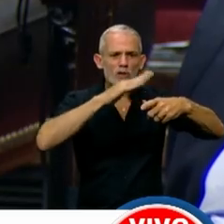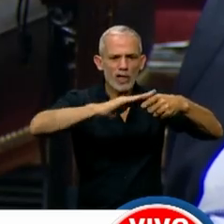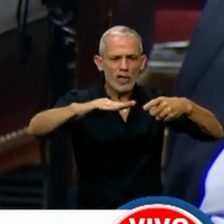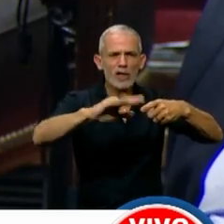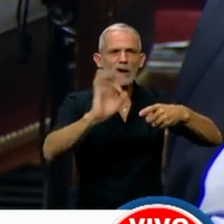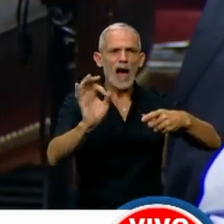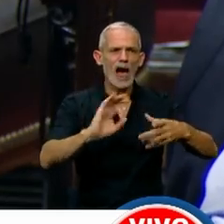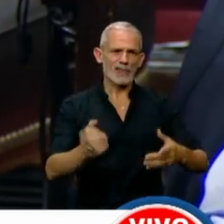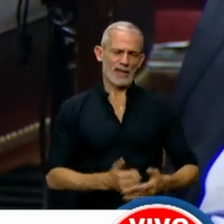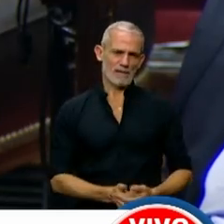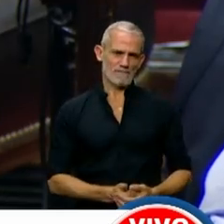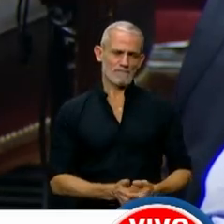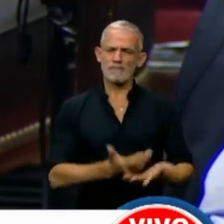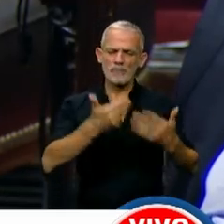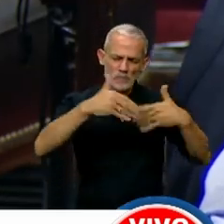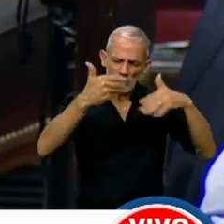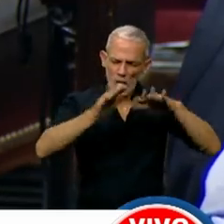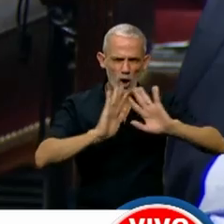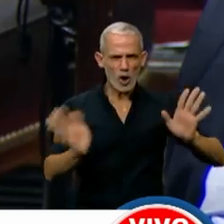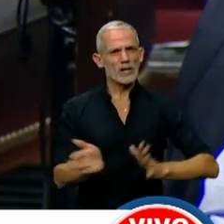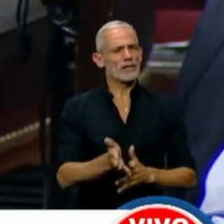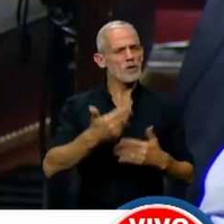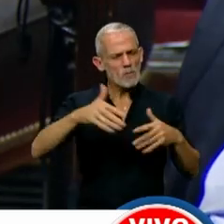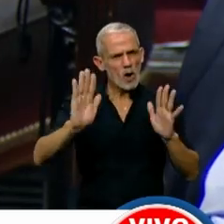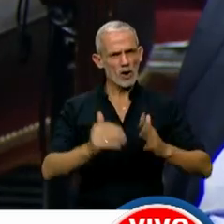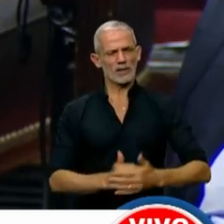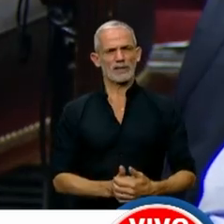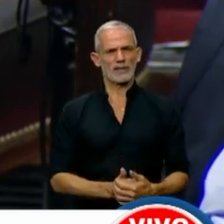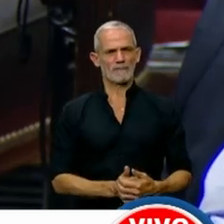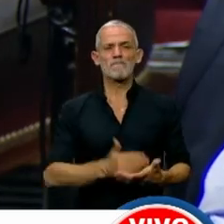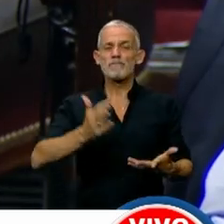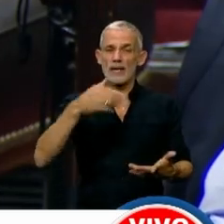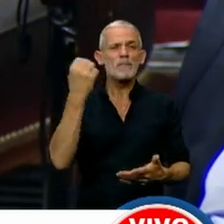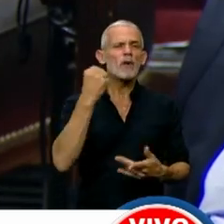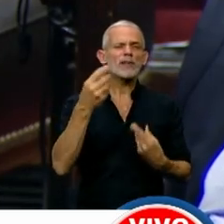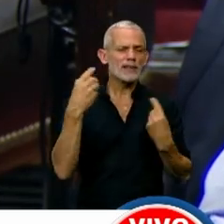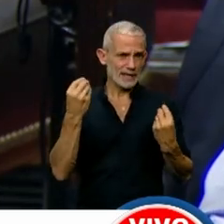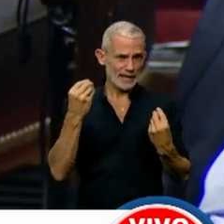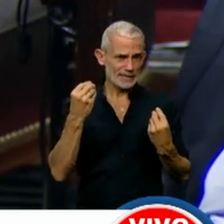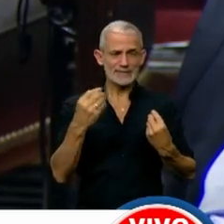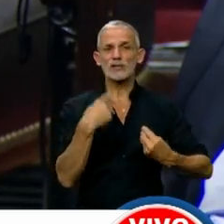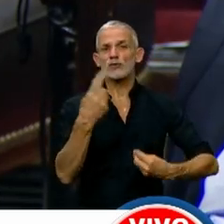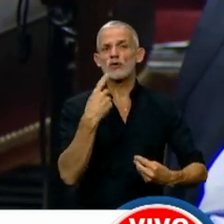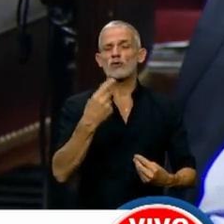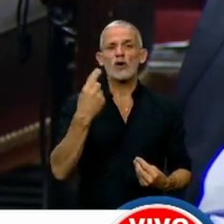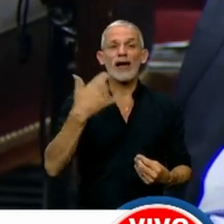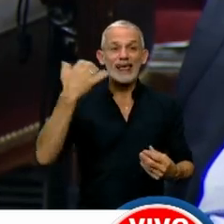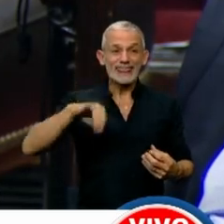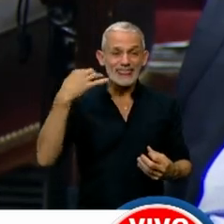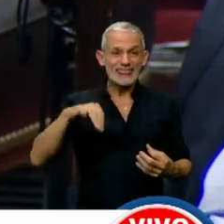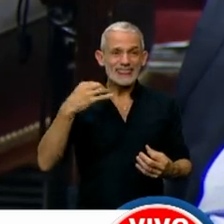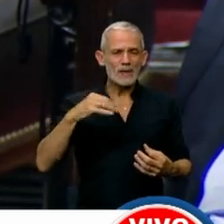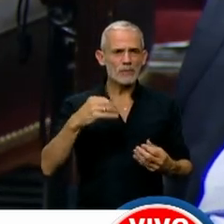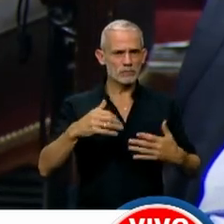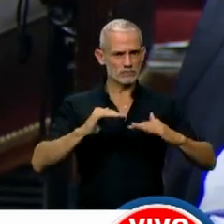taparon un cráter pero no importa señor presidente lo que importa es que tenemos tengamos la